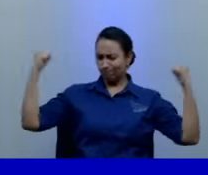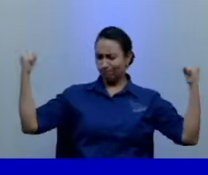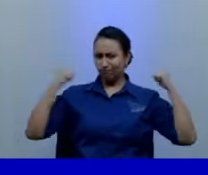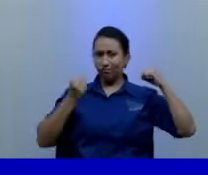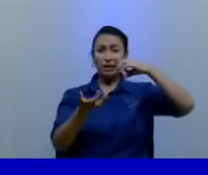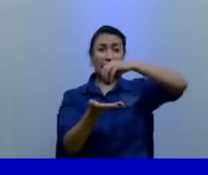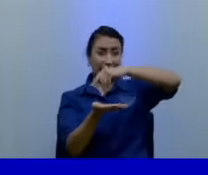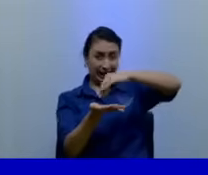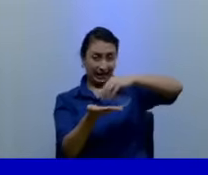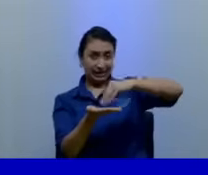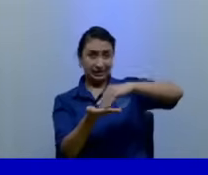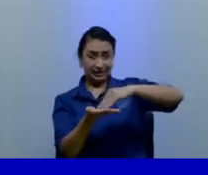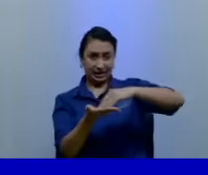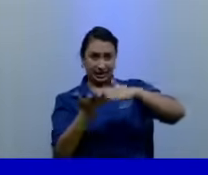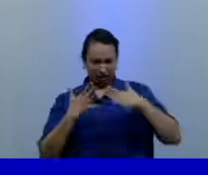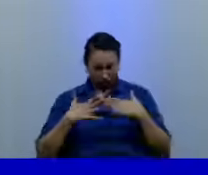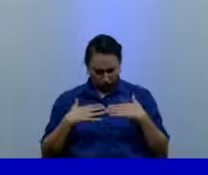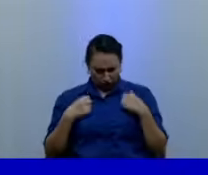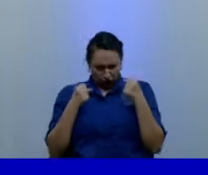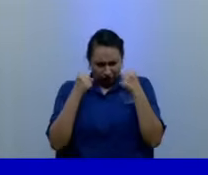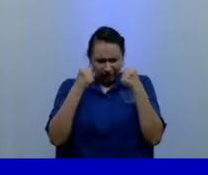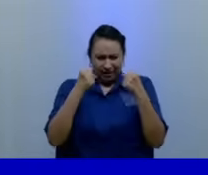fortalece el sistema inmune,